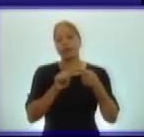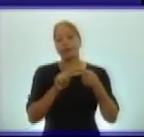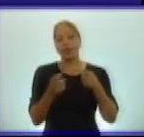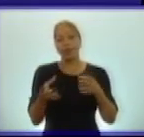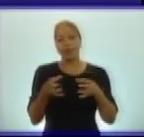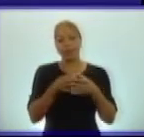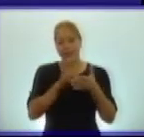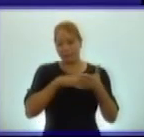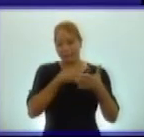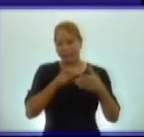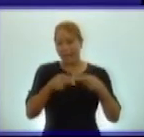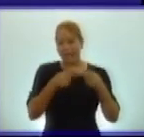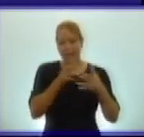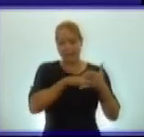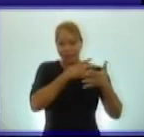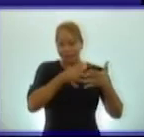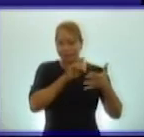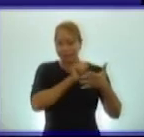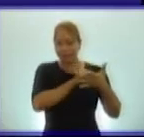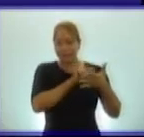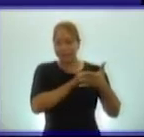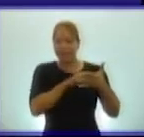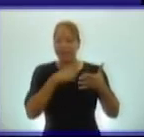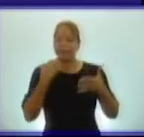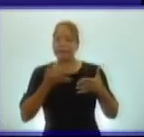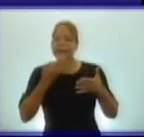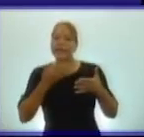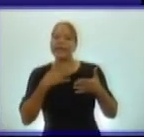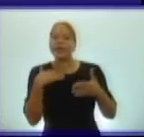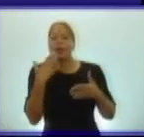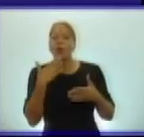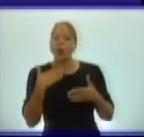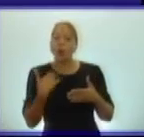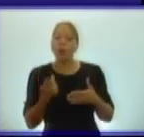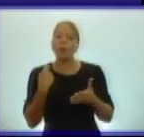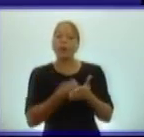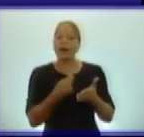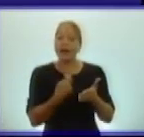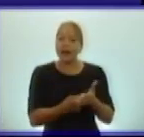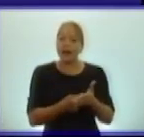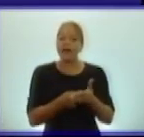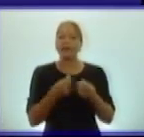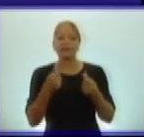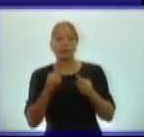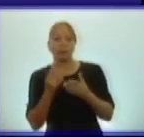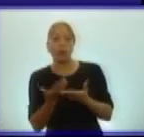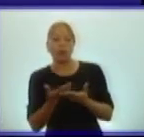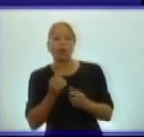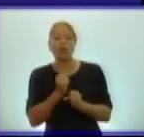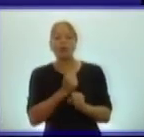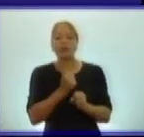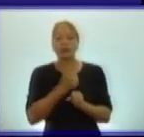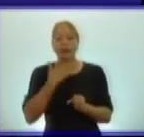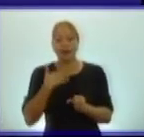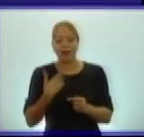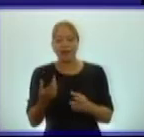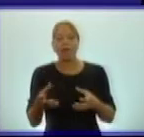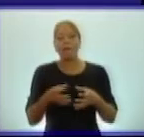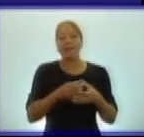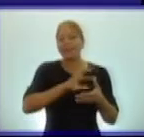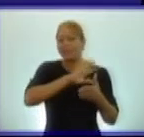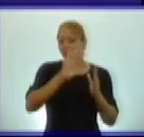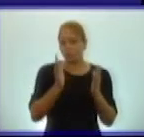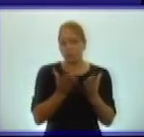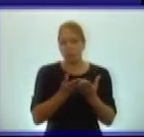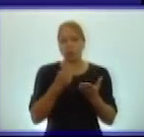este esquema que van a poner en qué consistía la renta en trabajo, en qué consistía la renta en especie y van a completar también